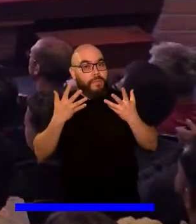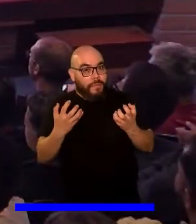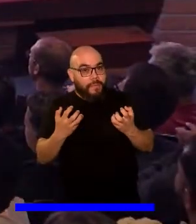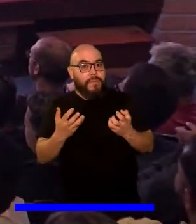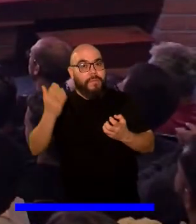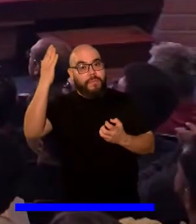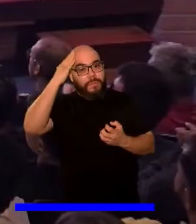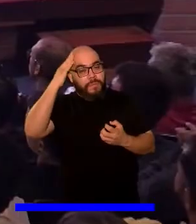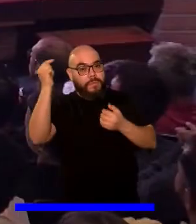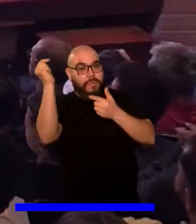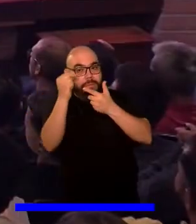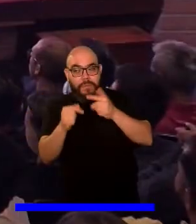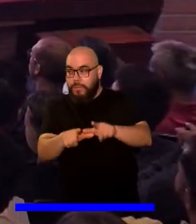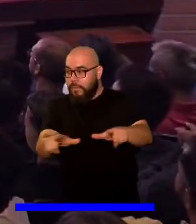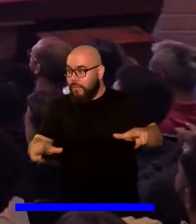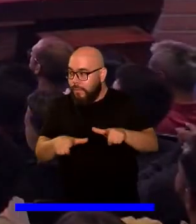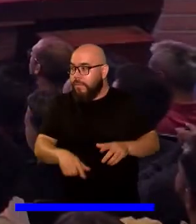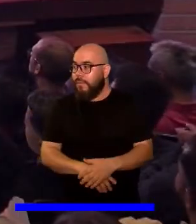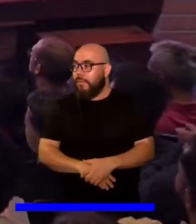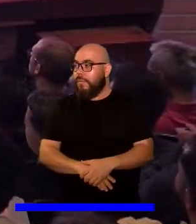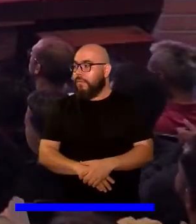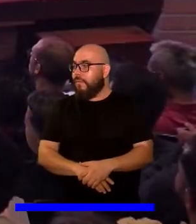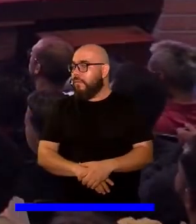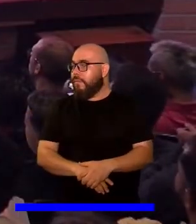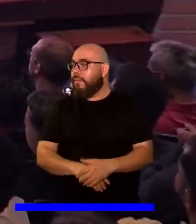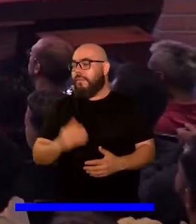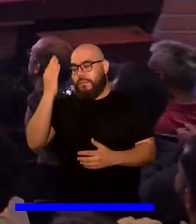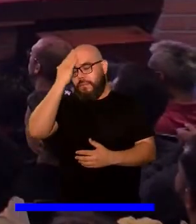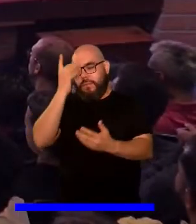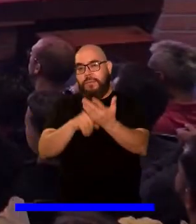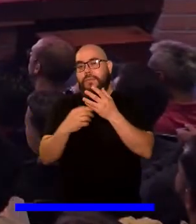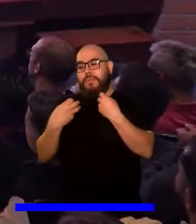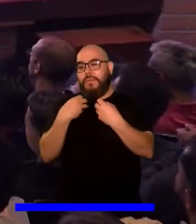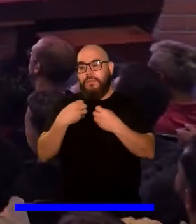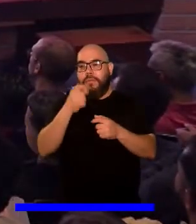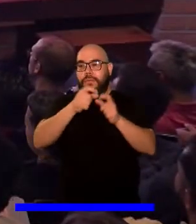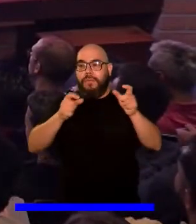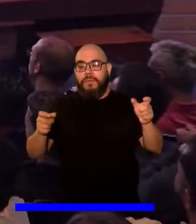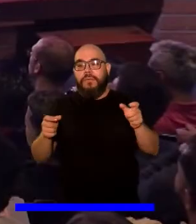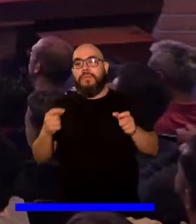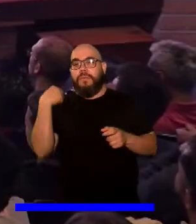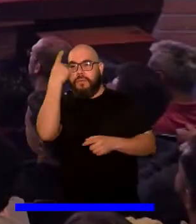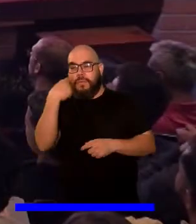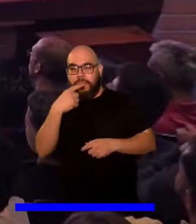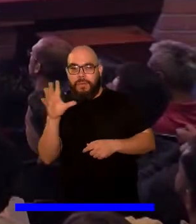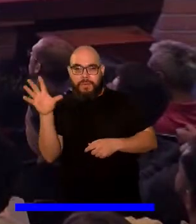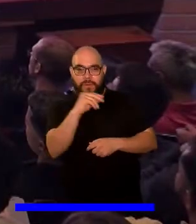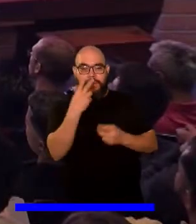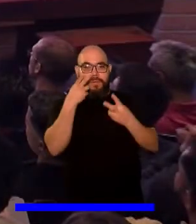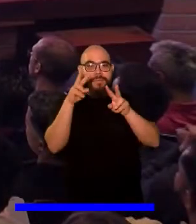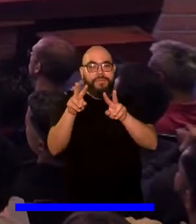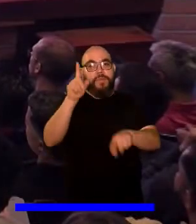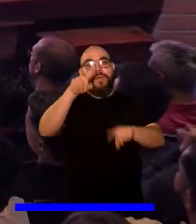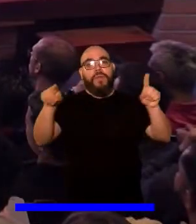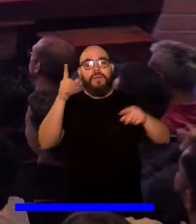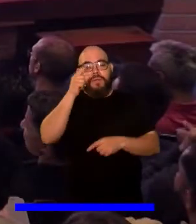saber algo en específico sobre este lugar? Sí, me gustaría saber más de las personas. Si ves que todas están mirando al frente o hay